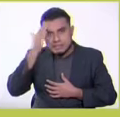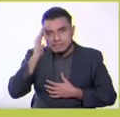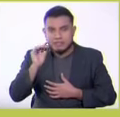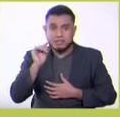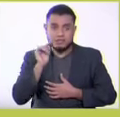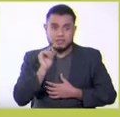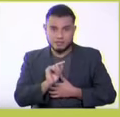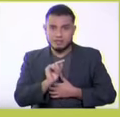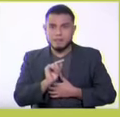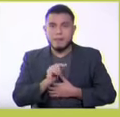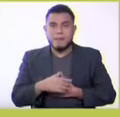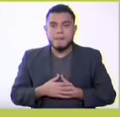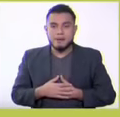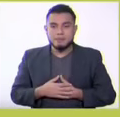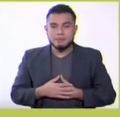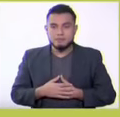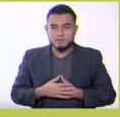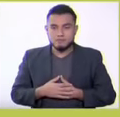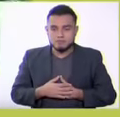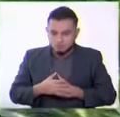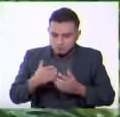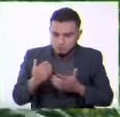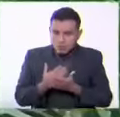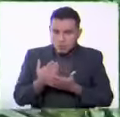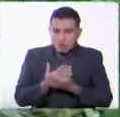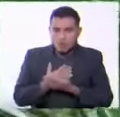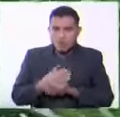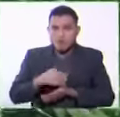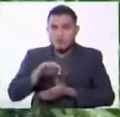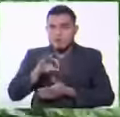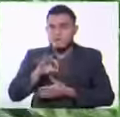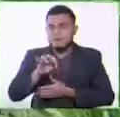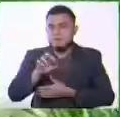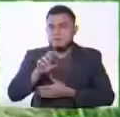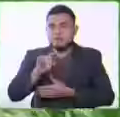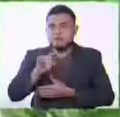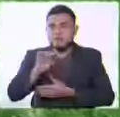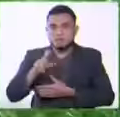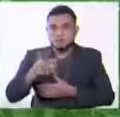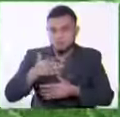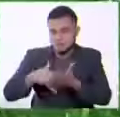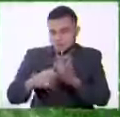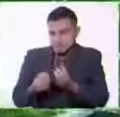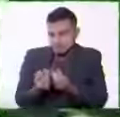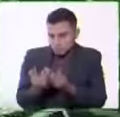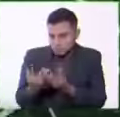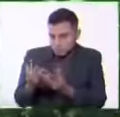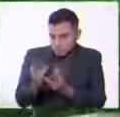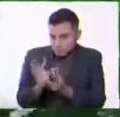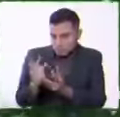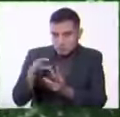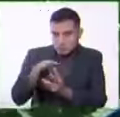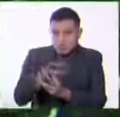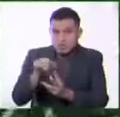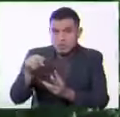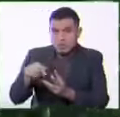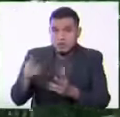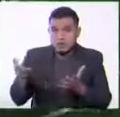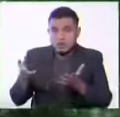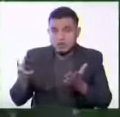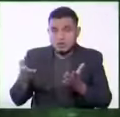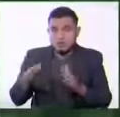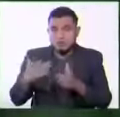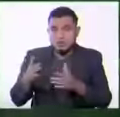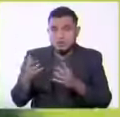Hertwig, mediante el estudio de fertilización en erizos marinos, probó que esta ocurre debido a